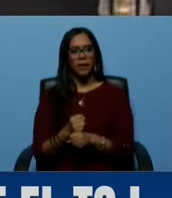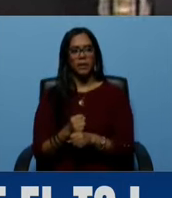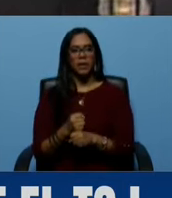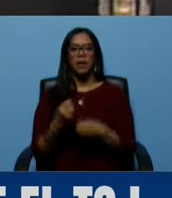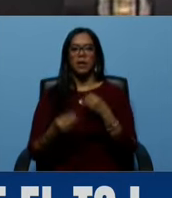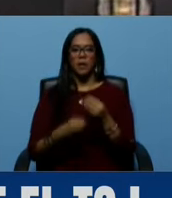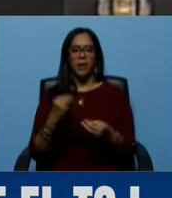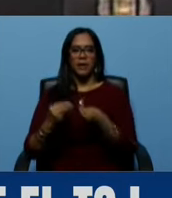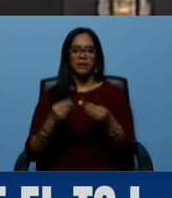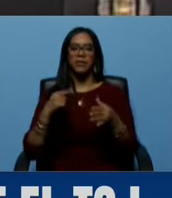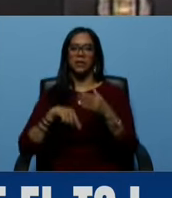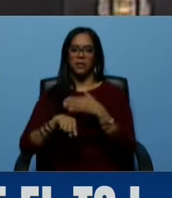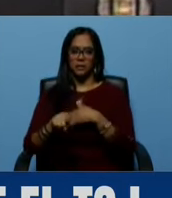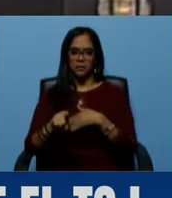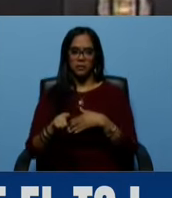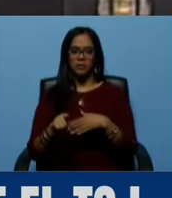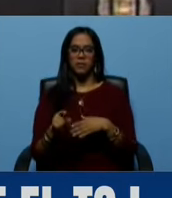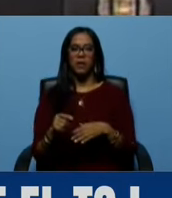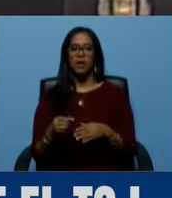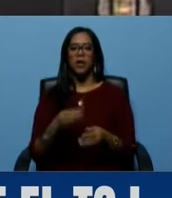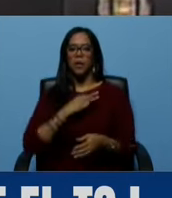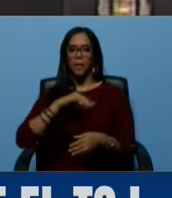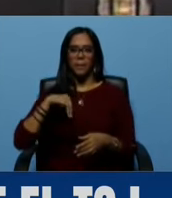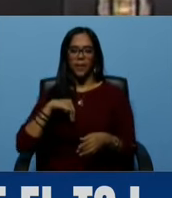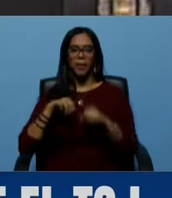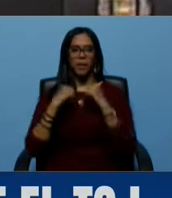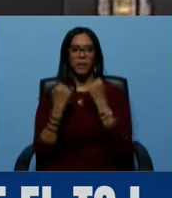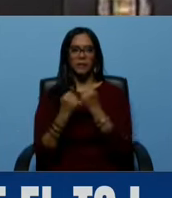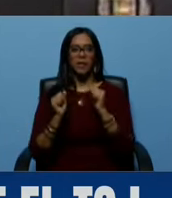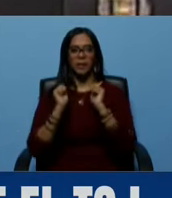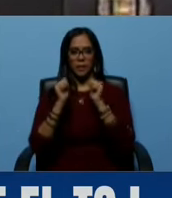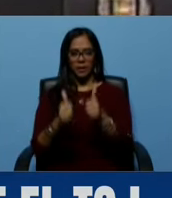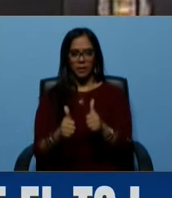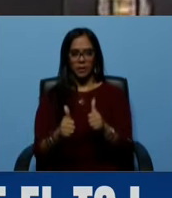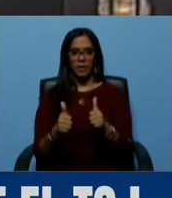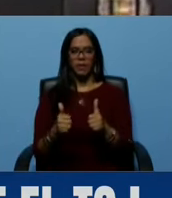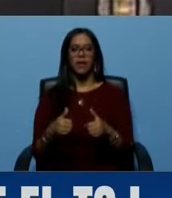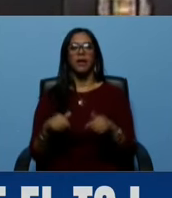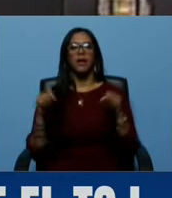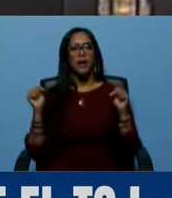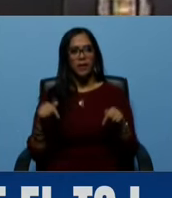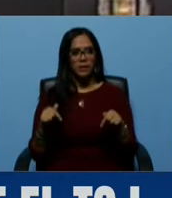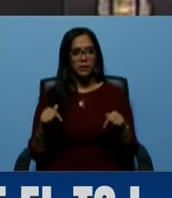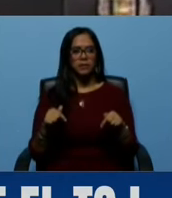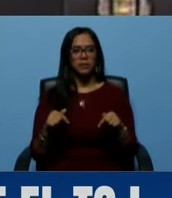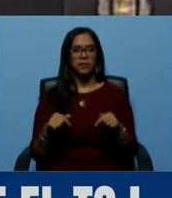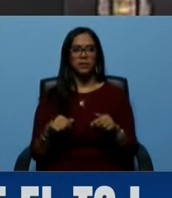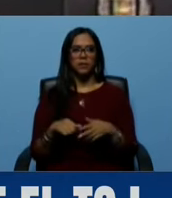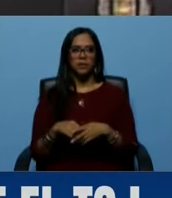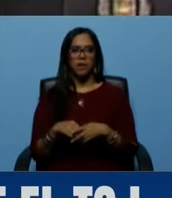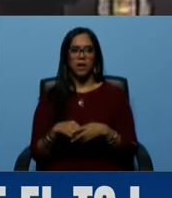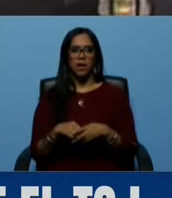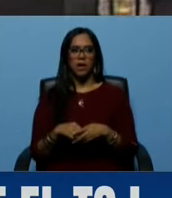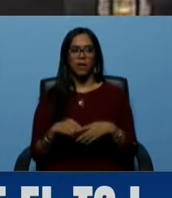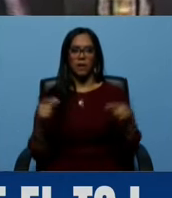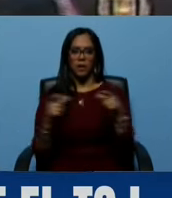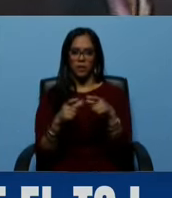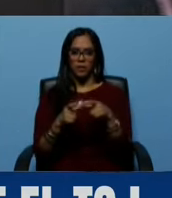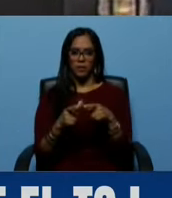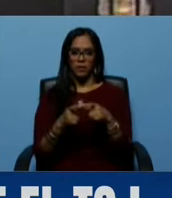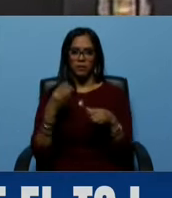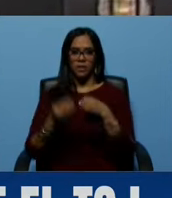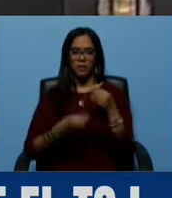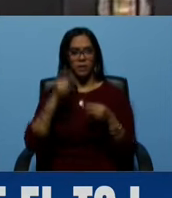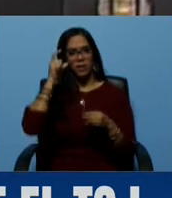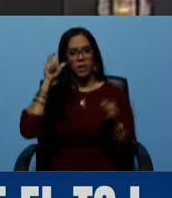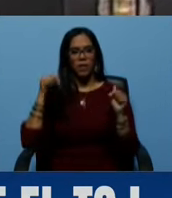será el ingreso de los integrantes de la sala para dar inicio a esta una de las audiencias que se ha celebrado el